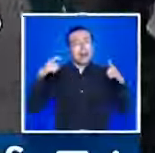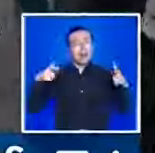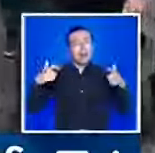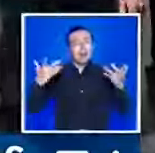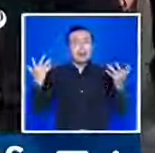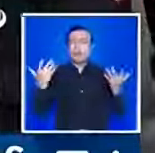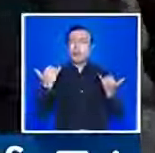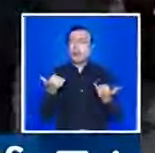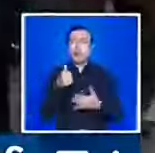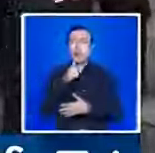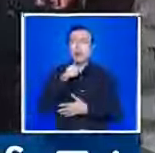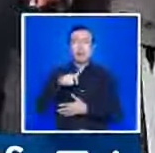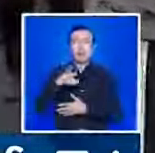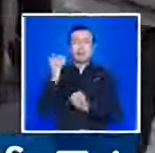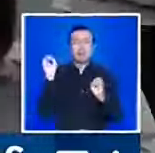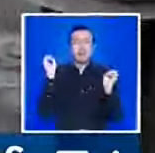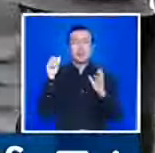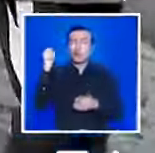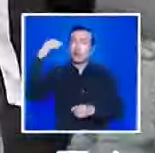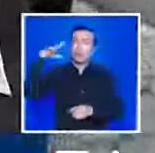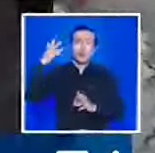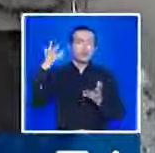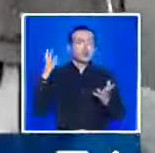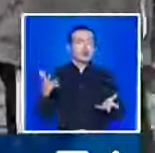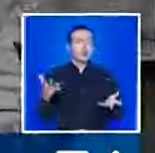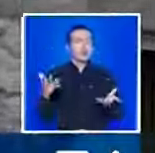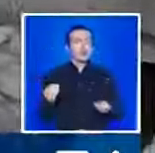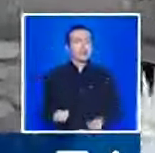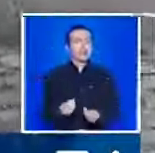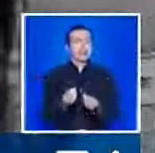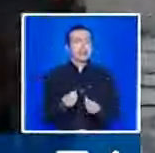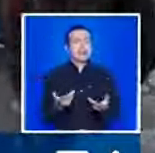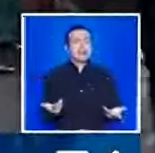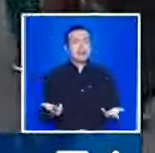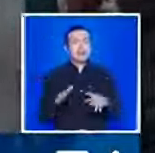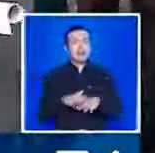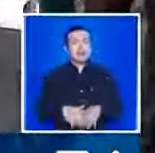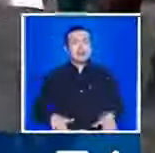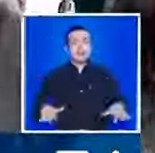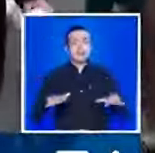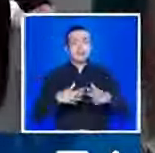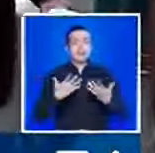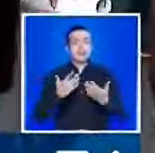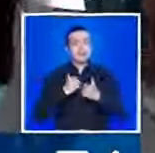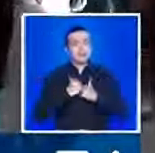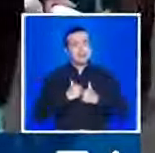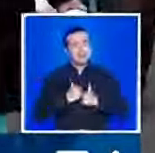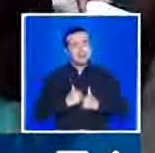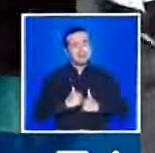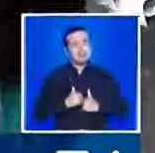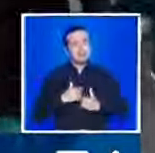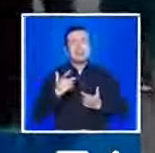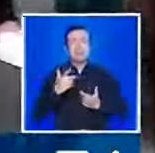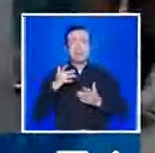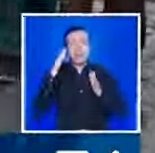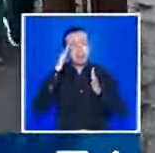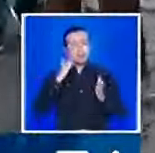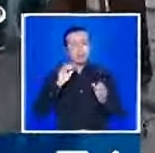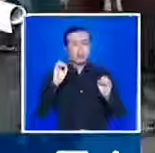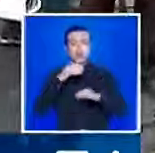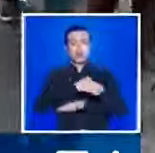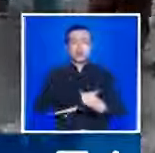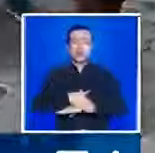no tenemos agua, no tenemos luz, entonces ya no sabemos qué hacer. Pintac está desolado y Pintac está olvidado. ¿Cuál es el nombre de esta